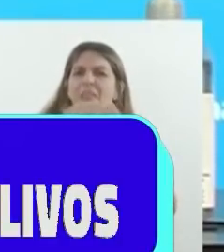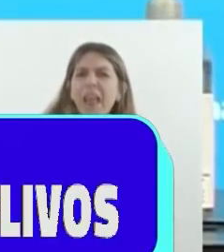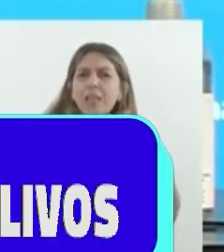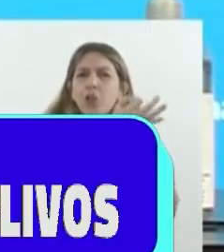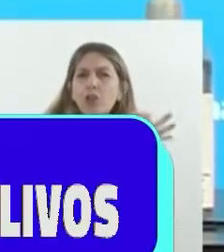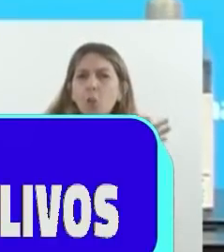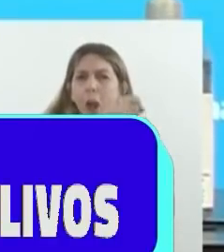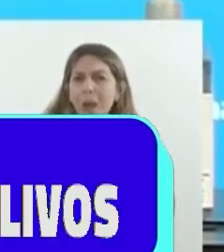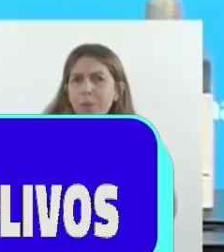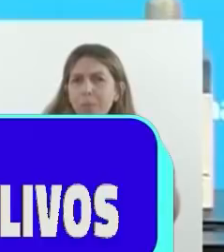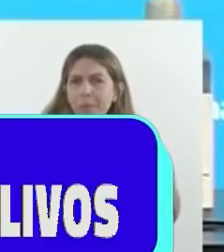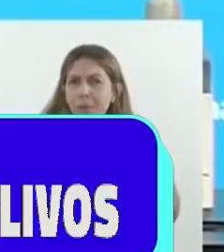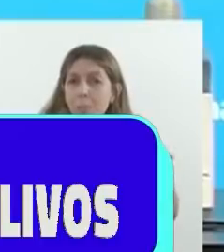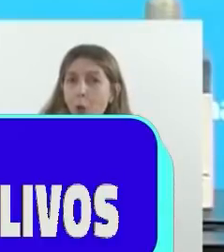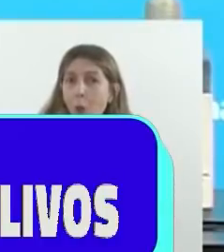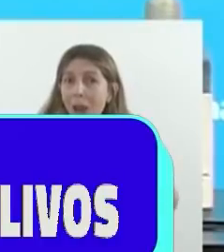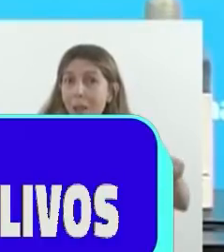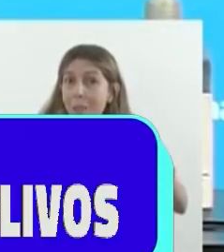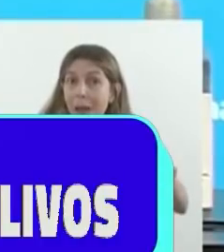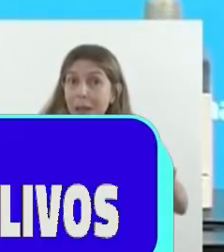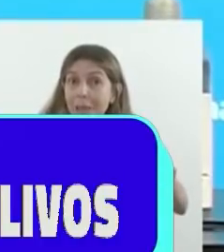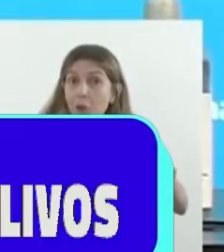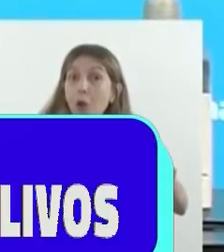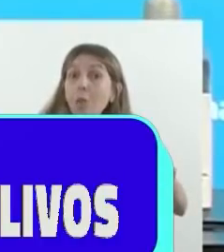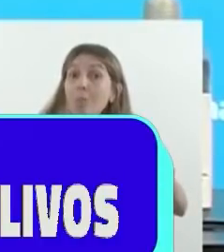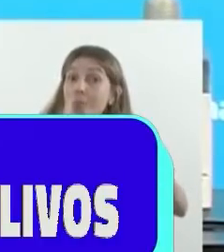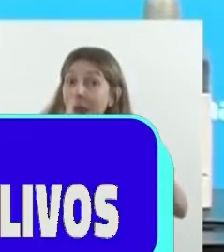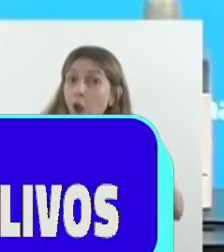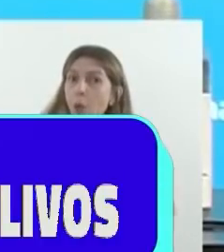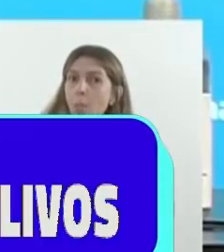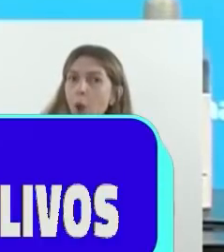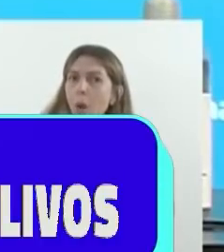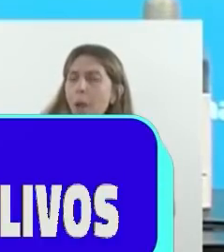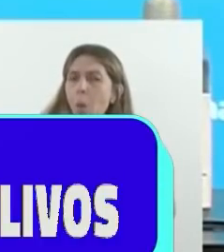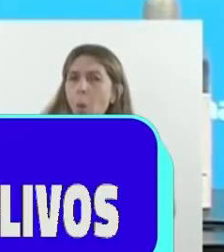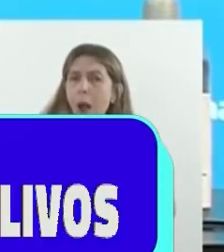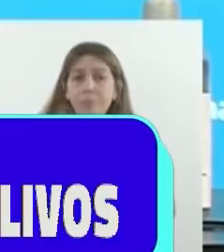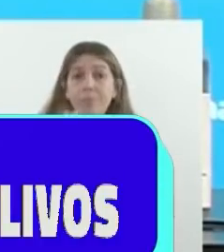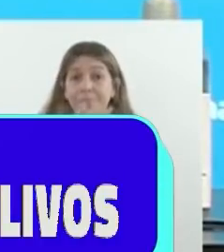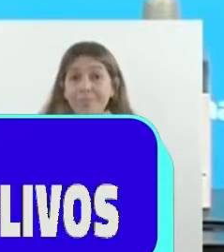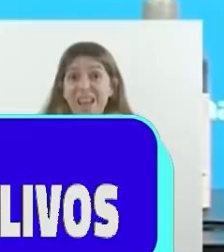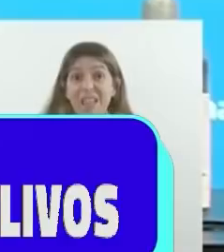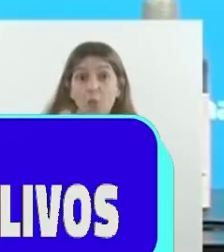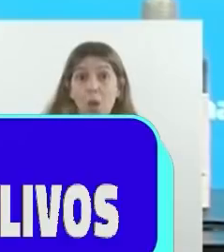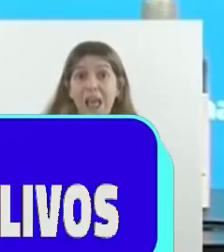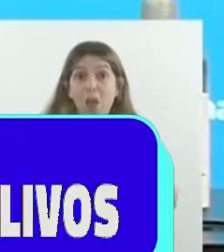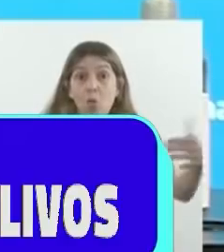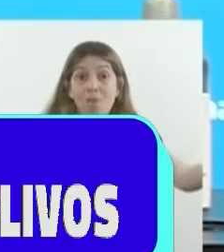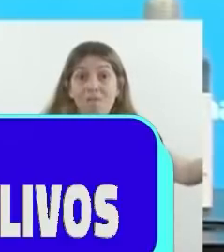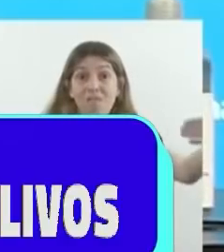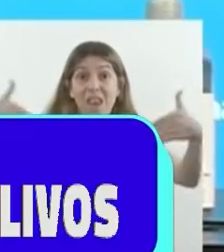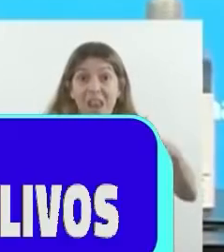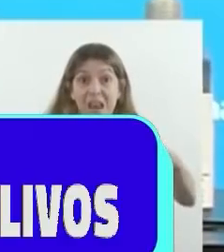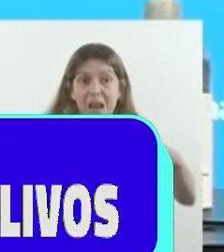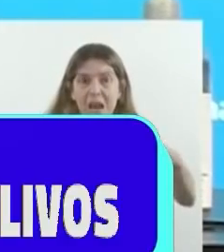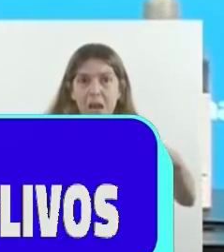que sí ocurre es que detrás de la presencialidad de los alumnos en los colegios